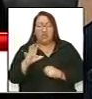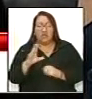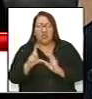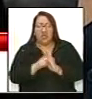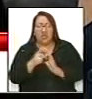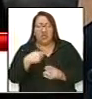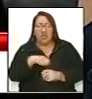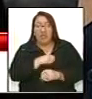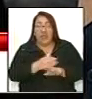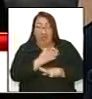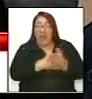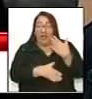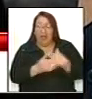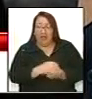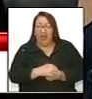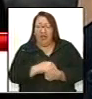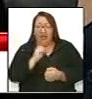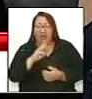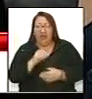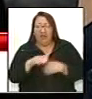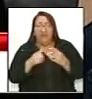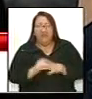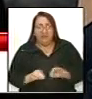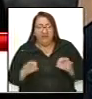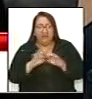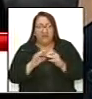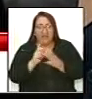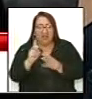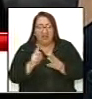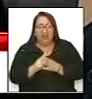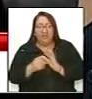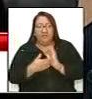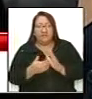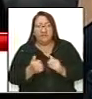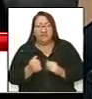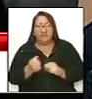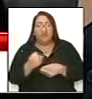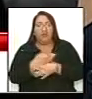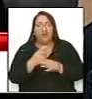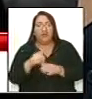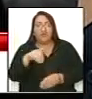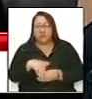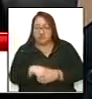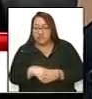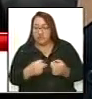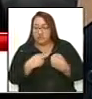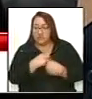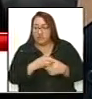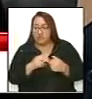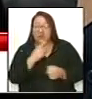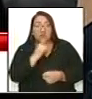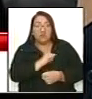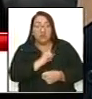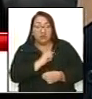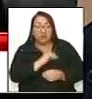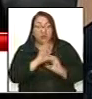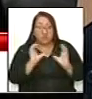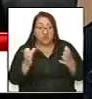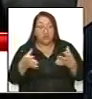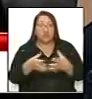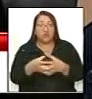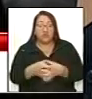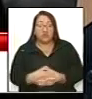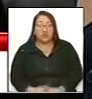ley española de entonces, dice: lo importante de esta disposición es la referencia al régimen de voto y a la facultad que otorga a las entidades de gestión